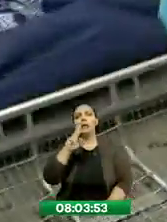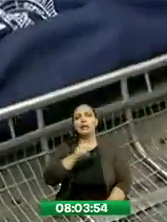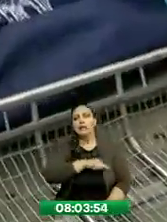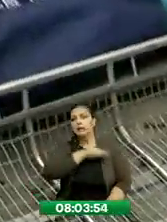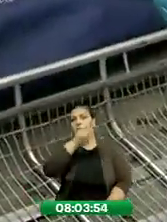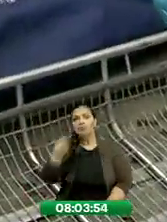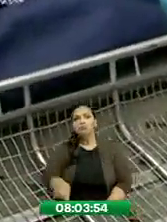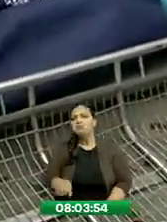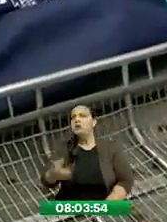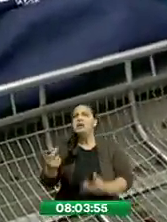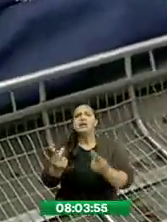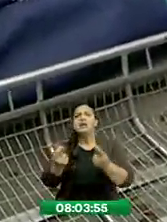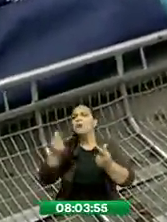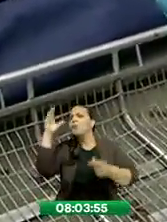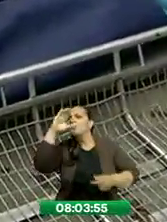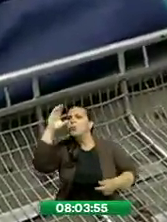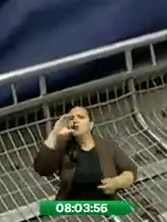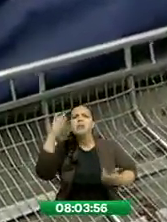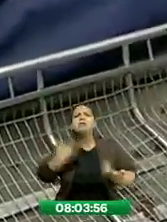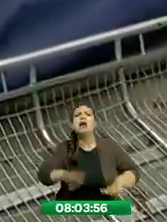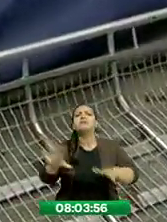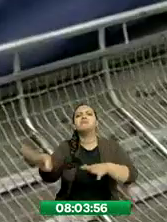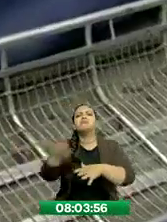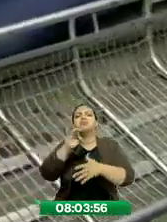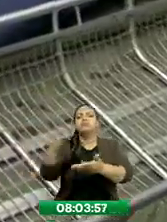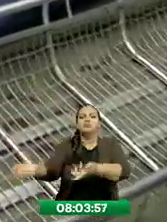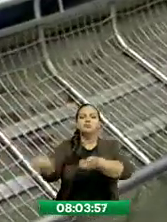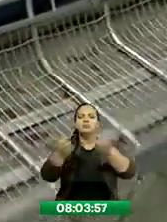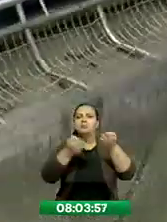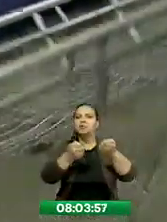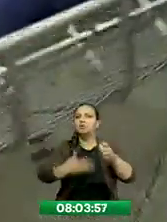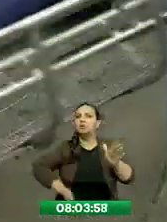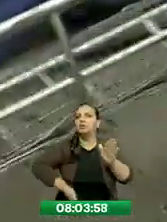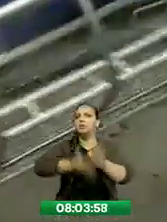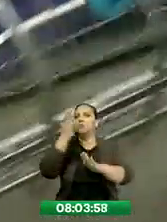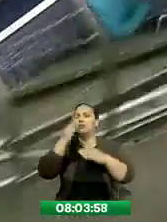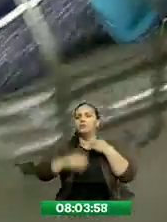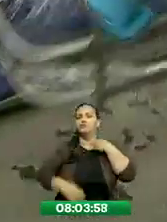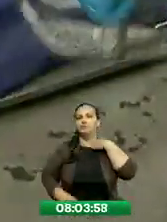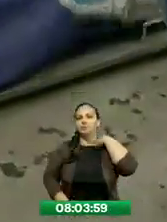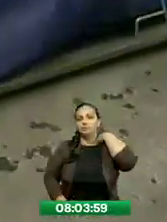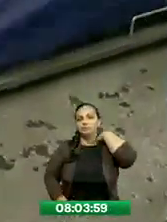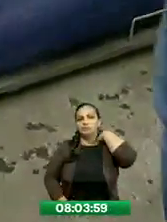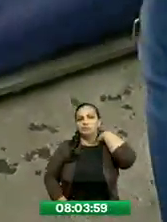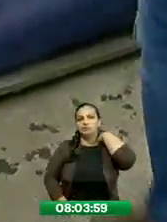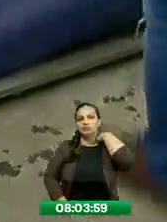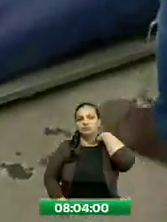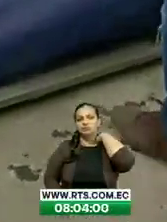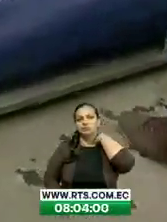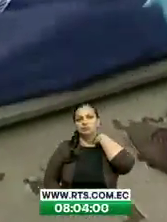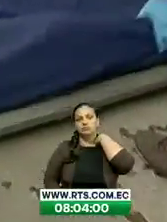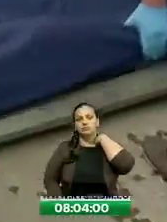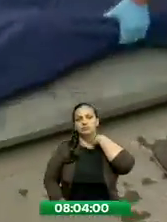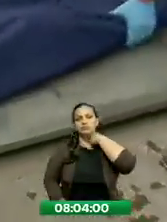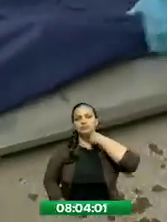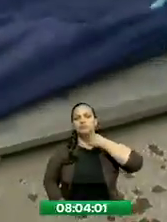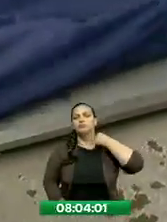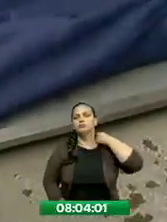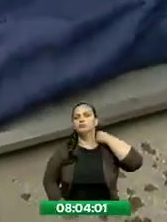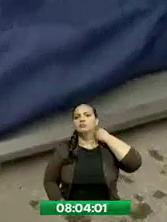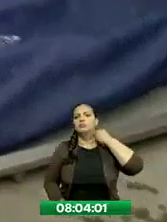de intervención y rescate para retirar el cuerpo, lo hicieron muy rápido. Se conoce que el ciudadano, el